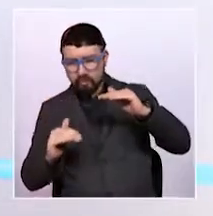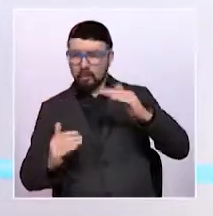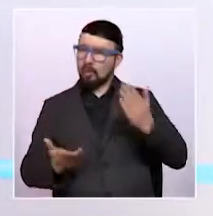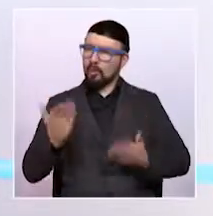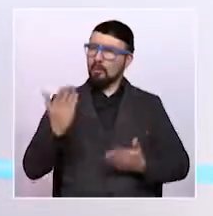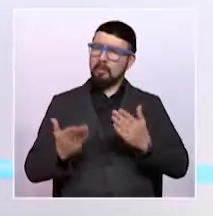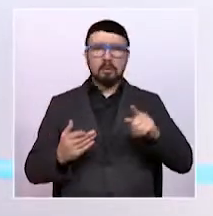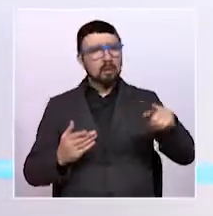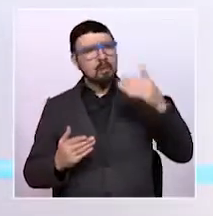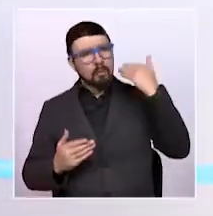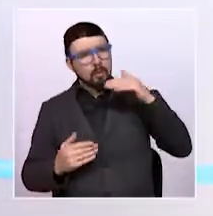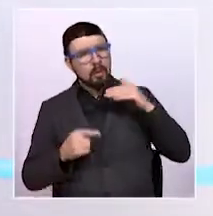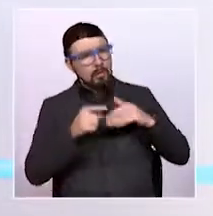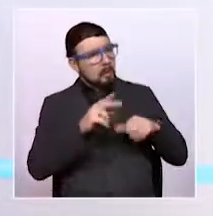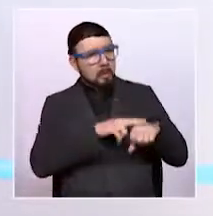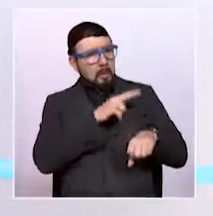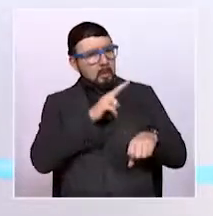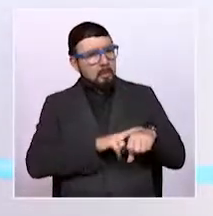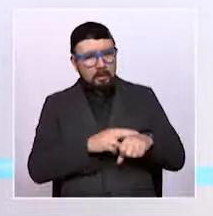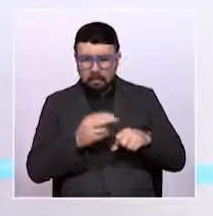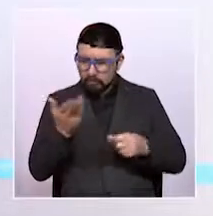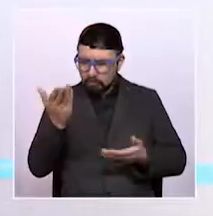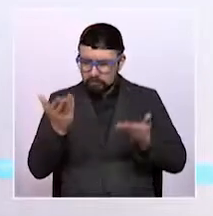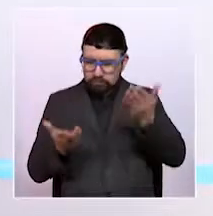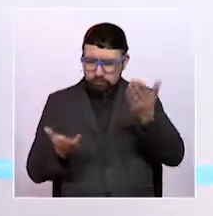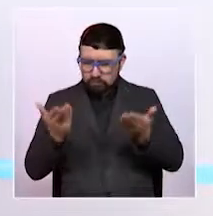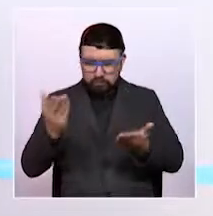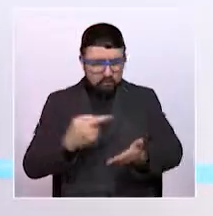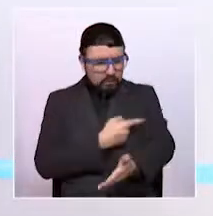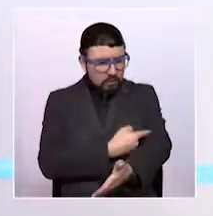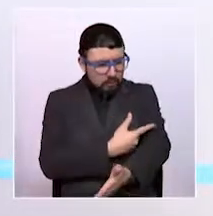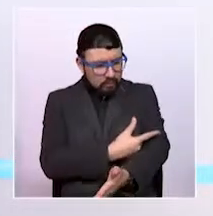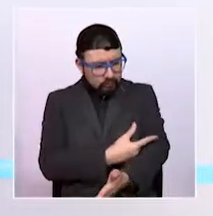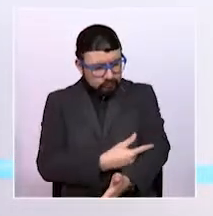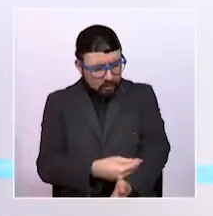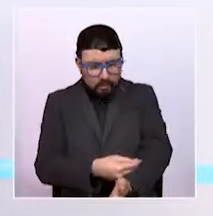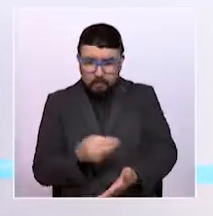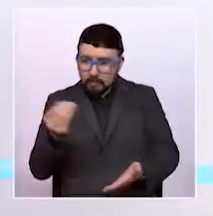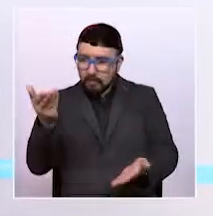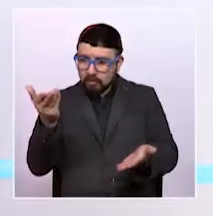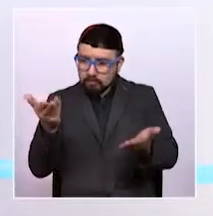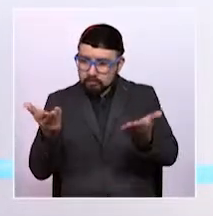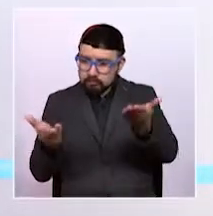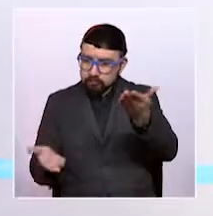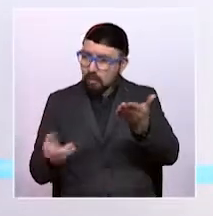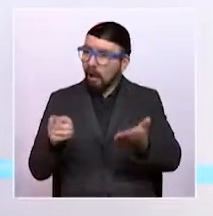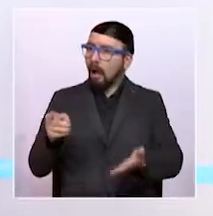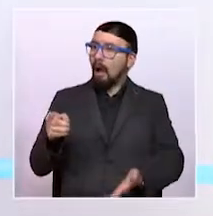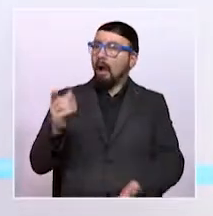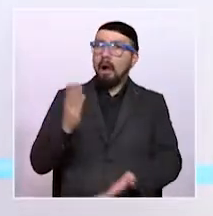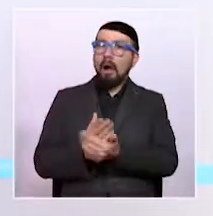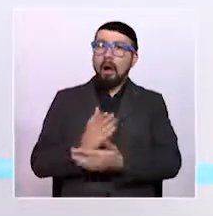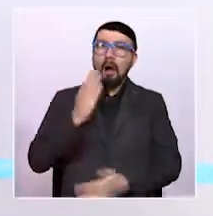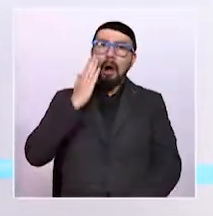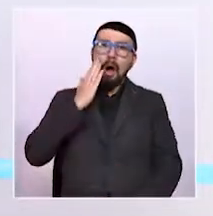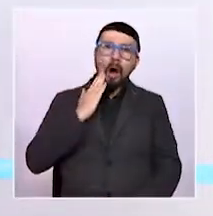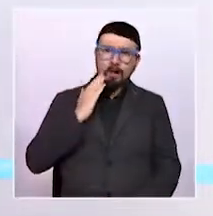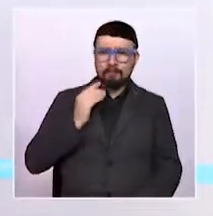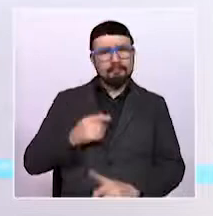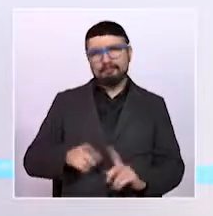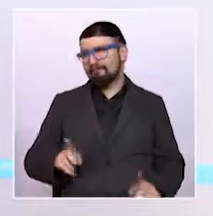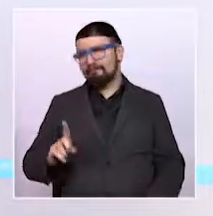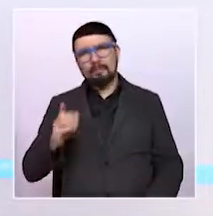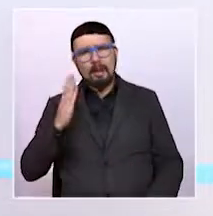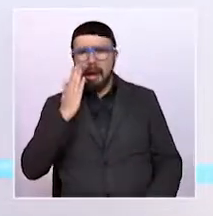otras pacientes no embarazadas y no sé leer ese tipo de exámenes puedo llegar a decir que la paciente tiene anemia sin ser anemia porque a la